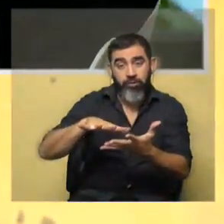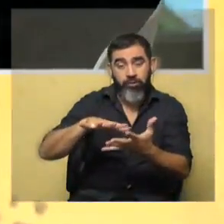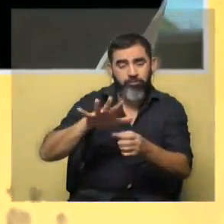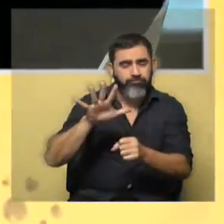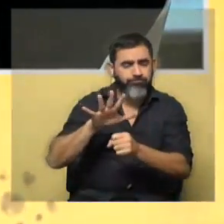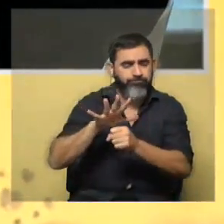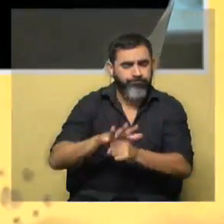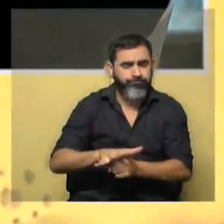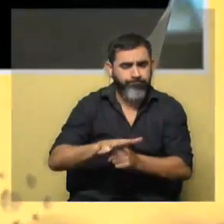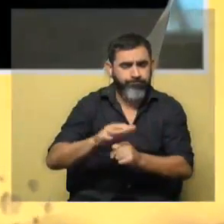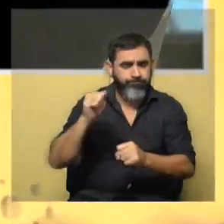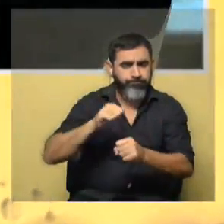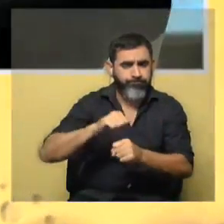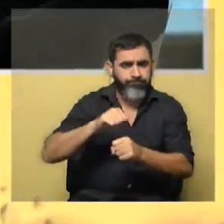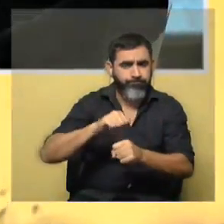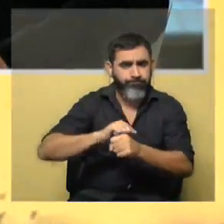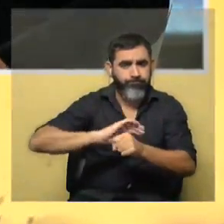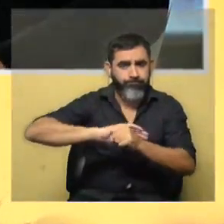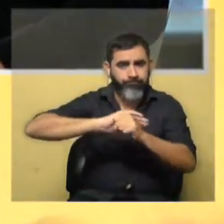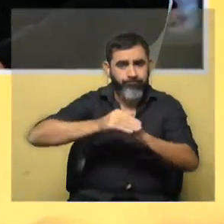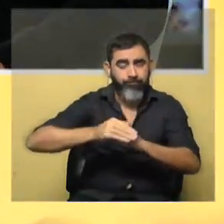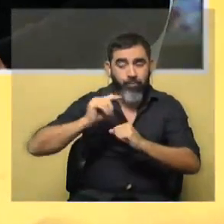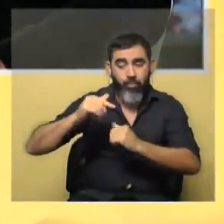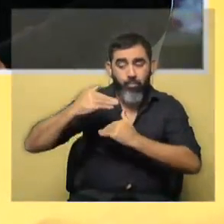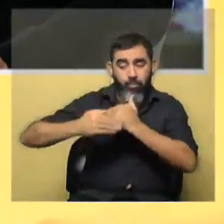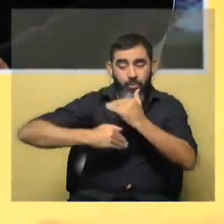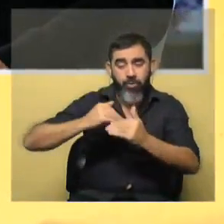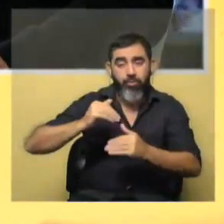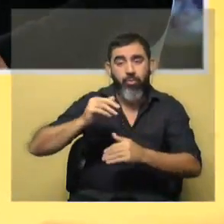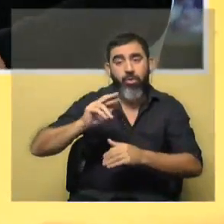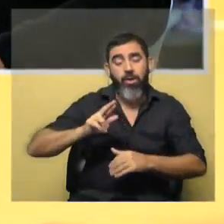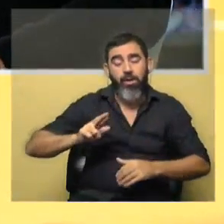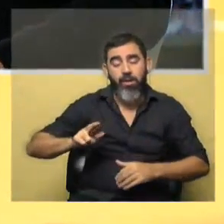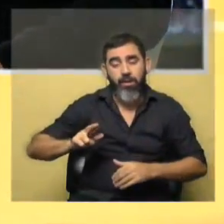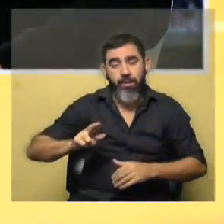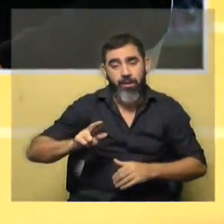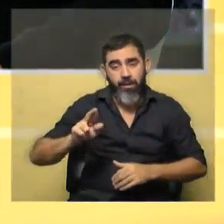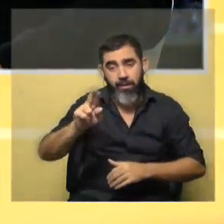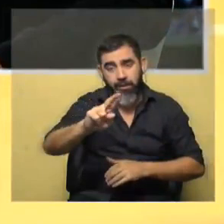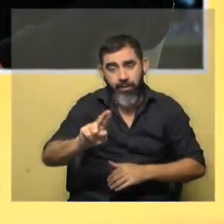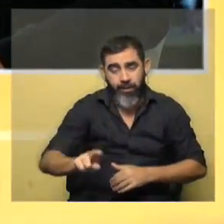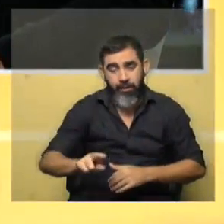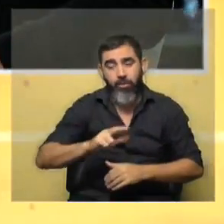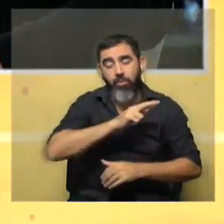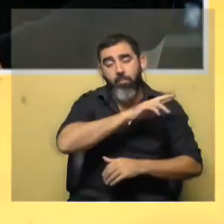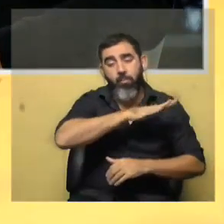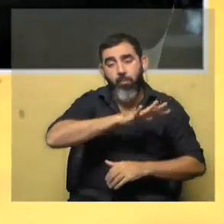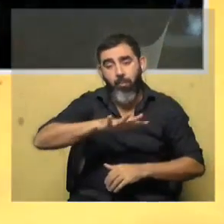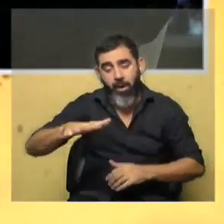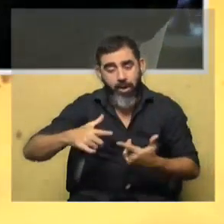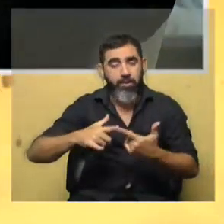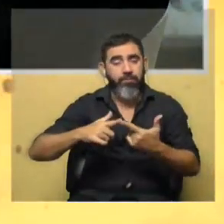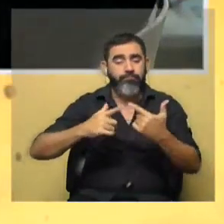queda especialmente cementada. Después de todos estos procesos vienen ríos, baja ese mar y vienen procesos de ríos y